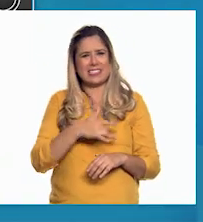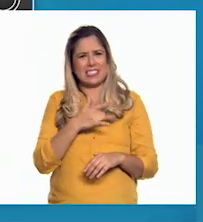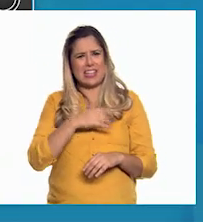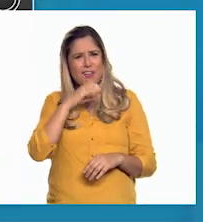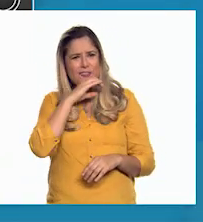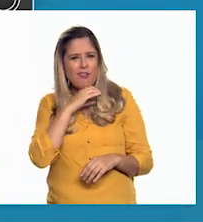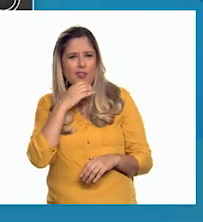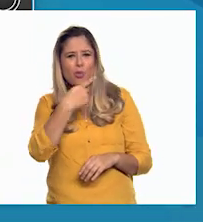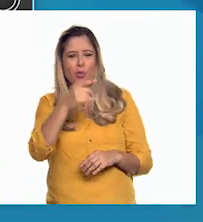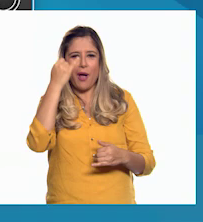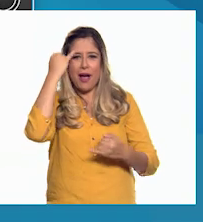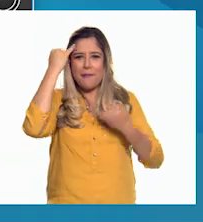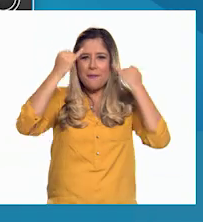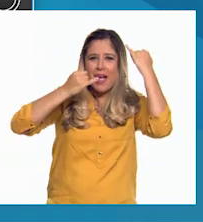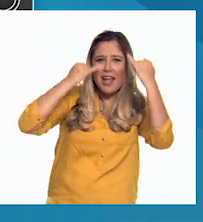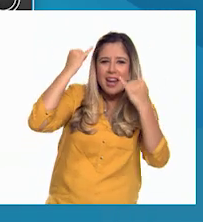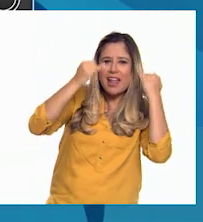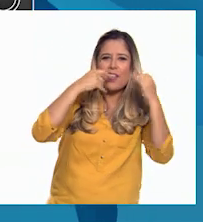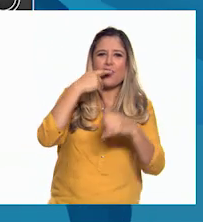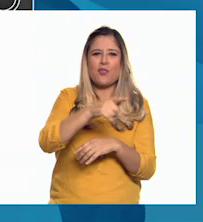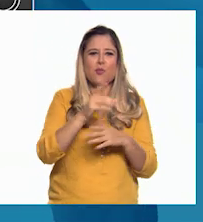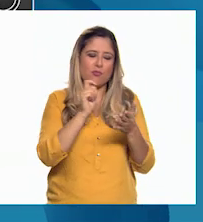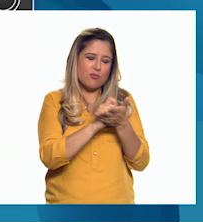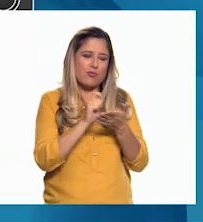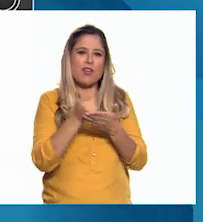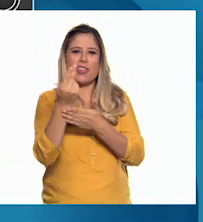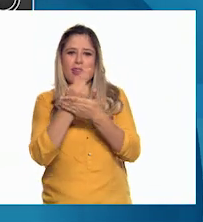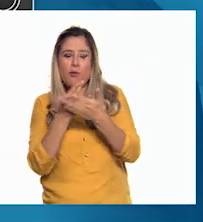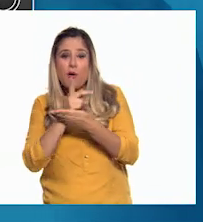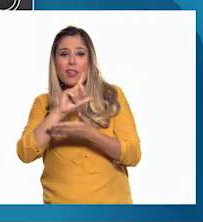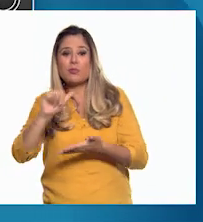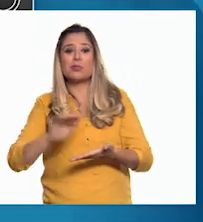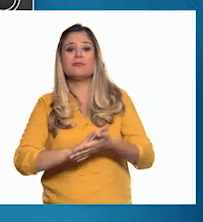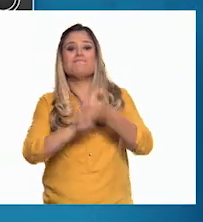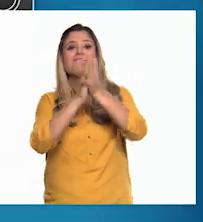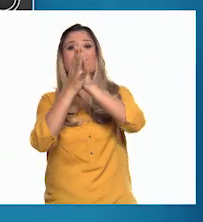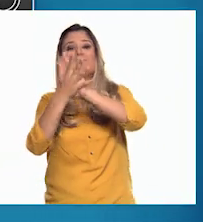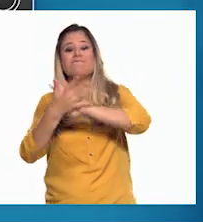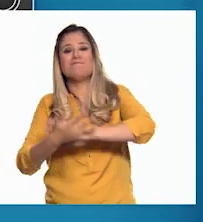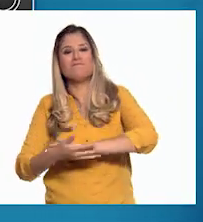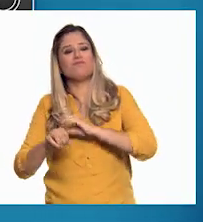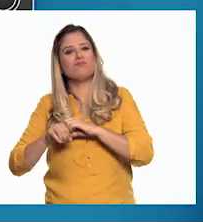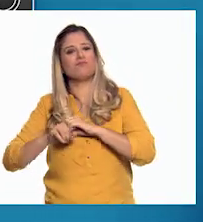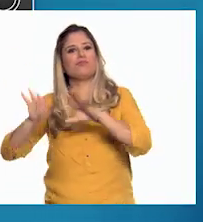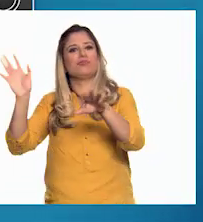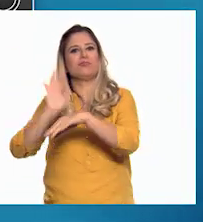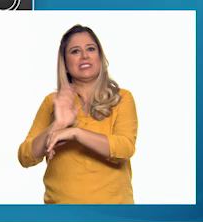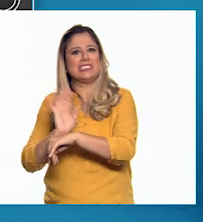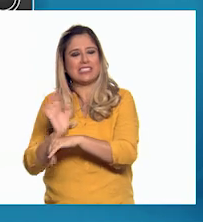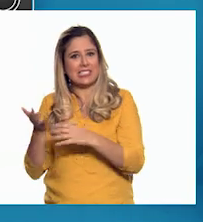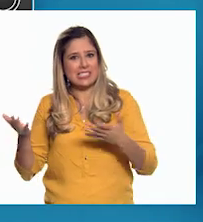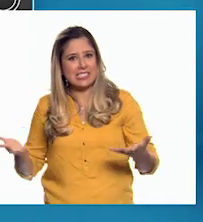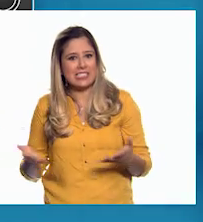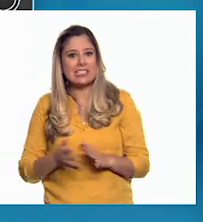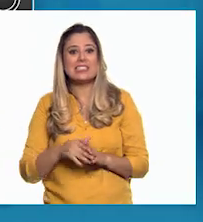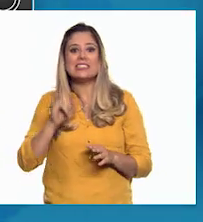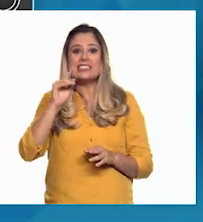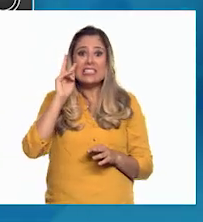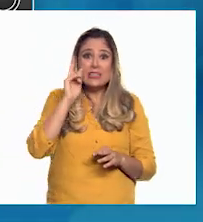tu imaginación, además tu complicidad con ilustradores y luego la complicidad con los cineastas. Sí, y ver eso que está